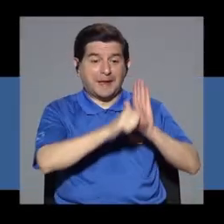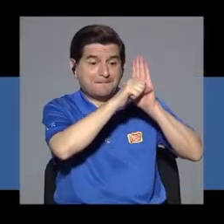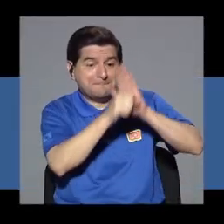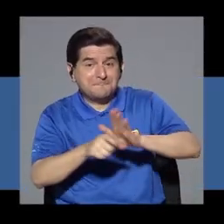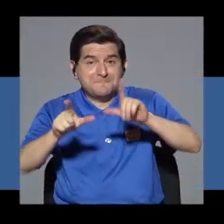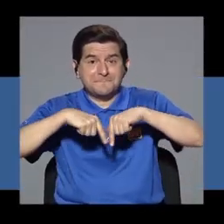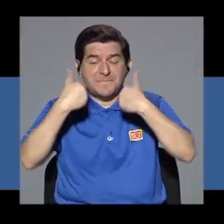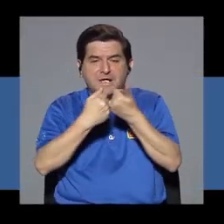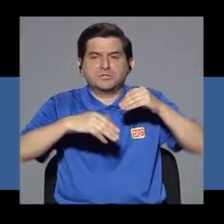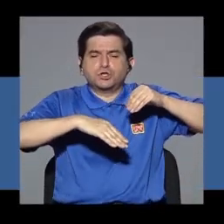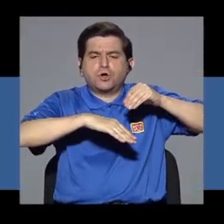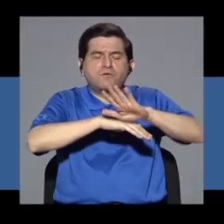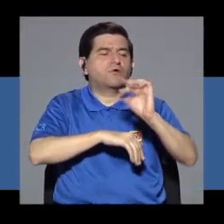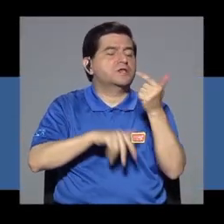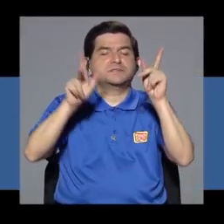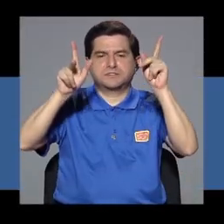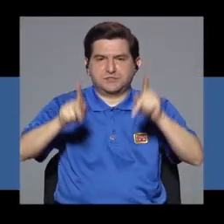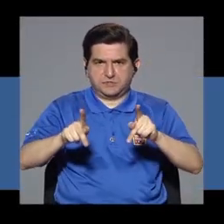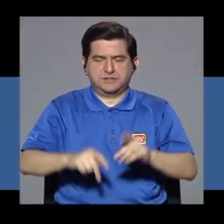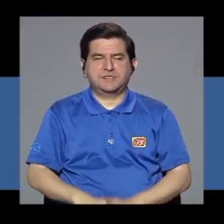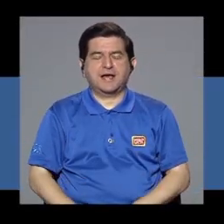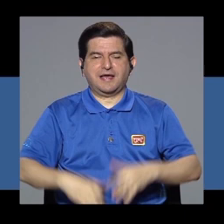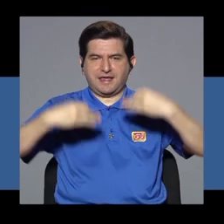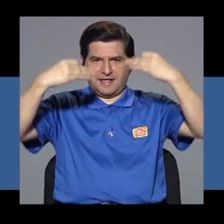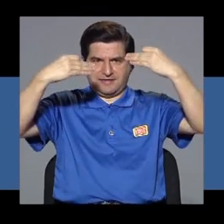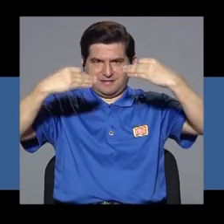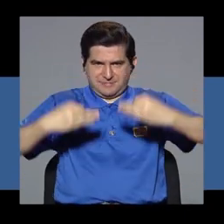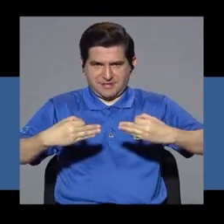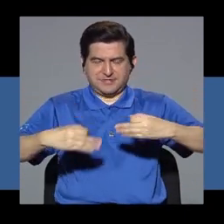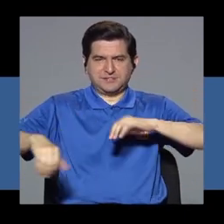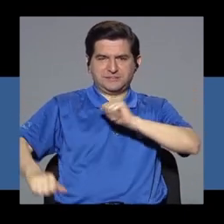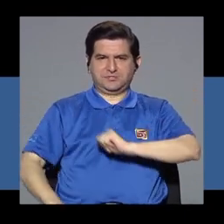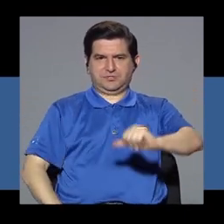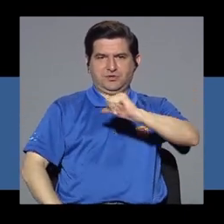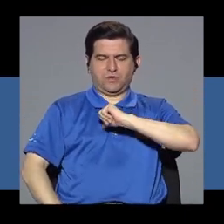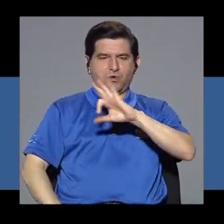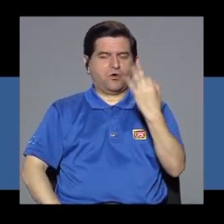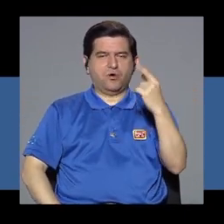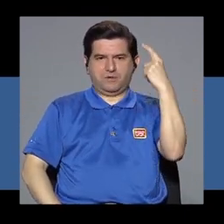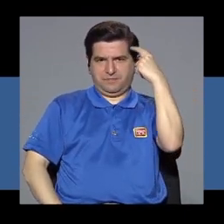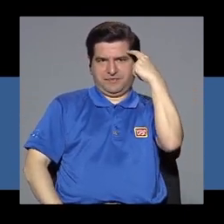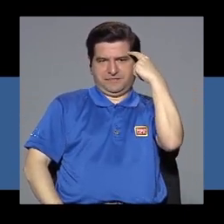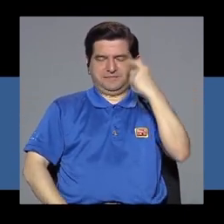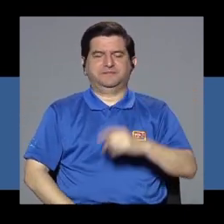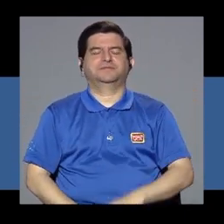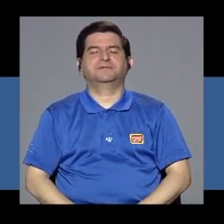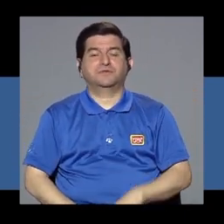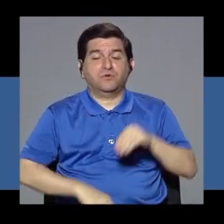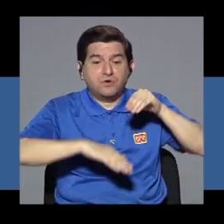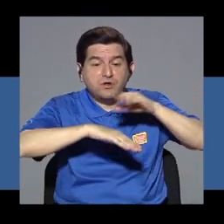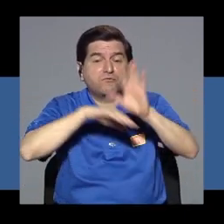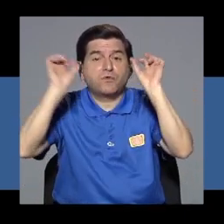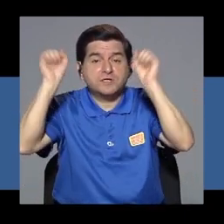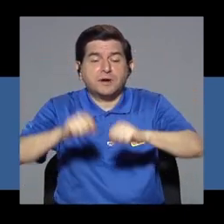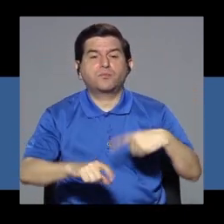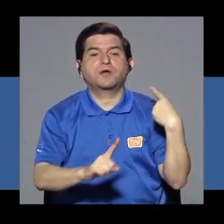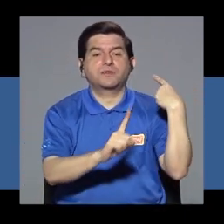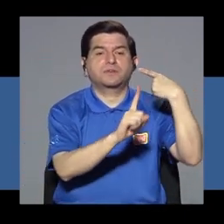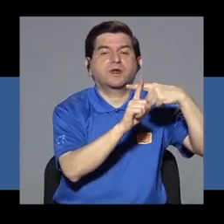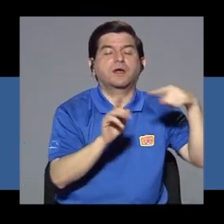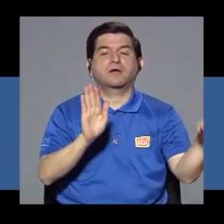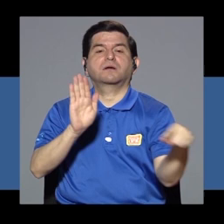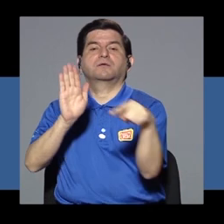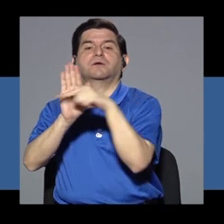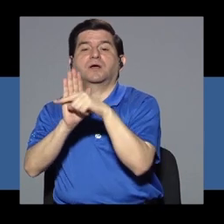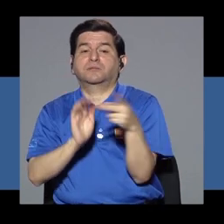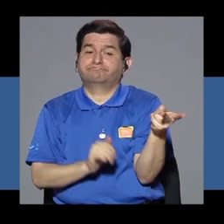La presión de grupo es la influencia de otras personas en las decisiones, actitudes o formas de pensar. Esta influencia puede ser